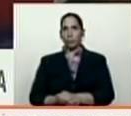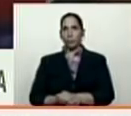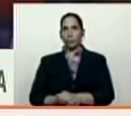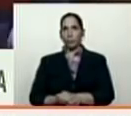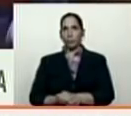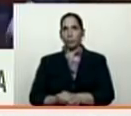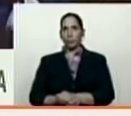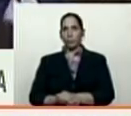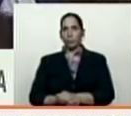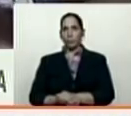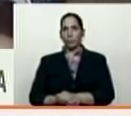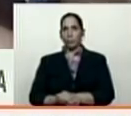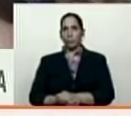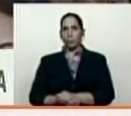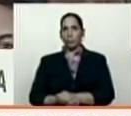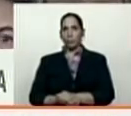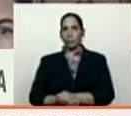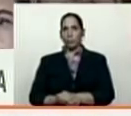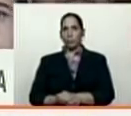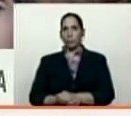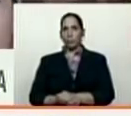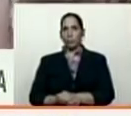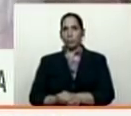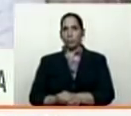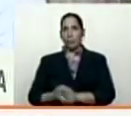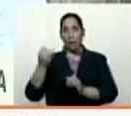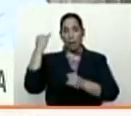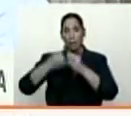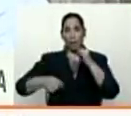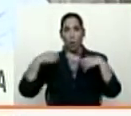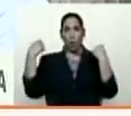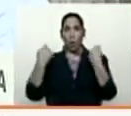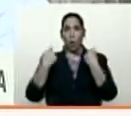vorágine guerrerista. Al final de la jornada,